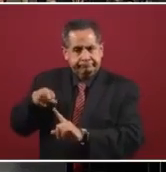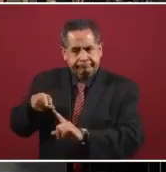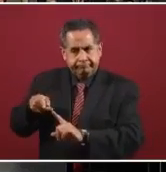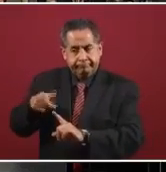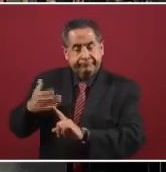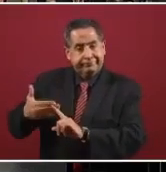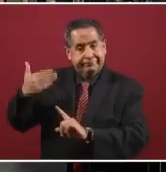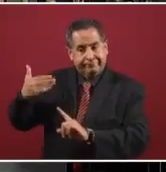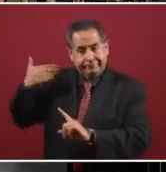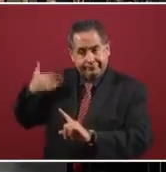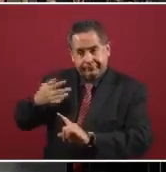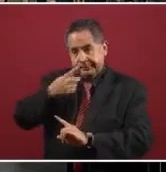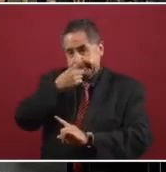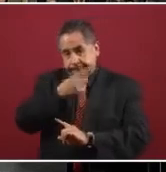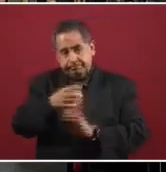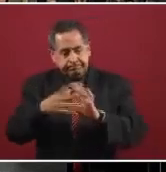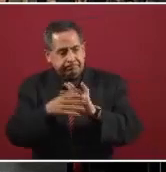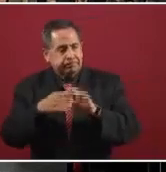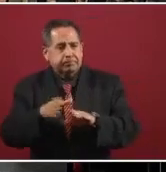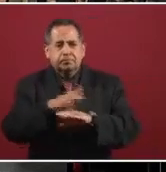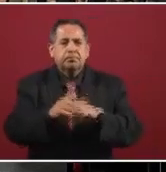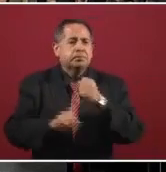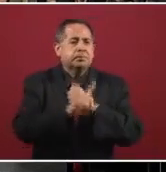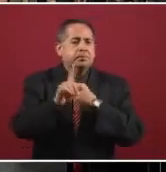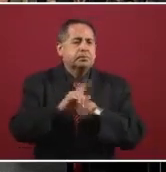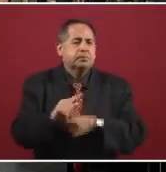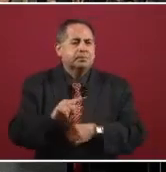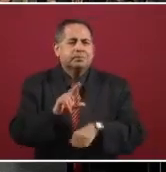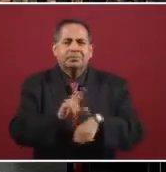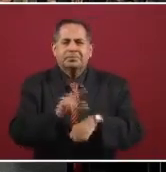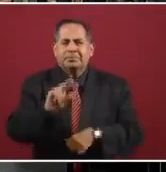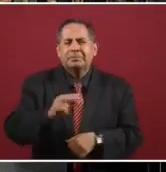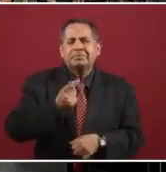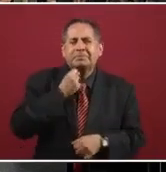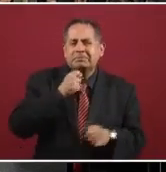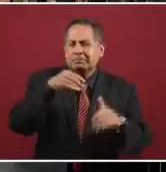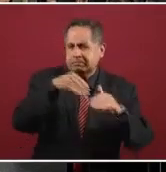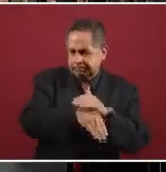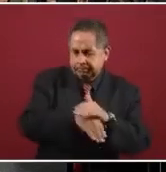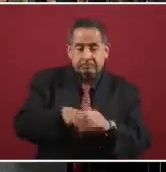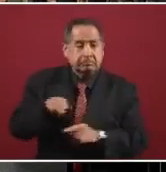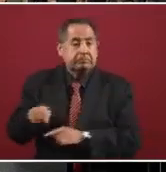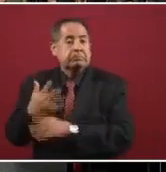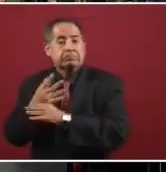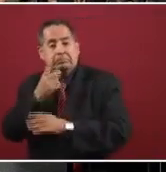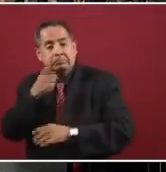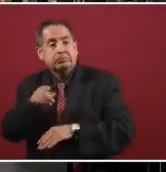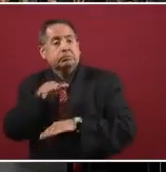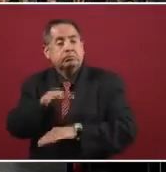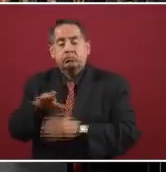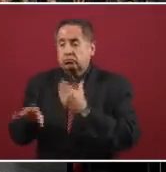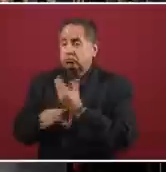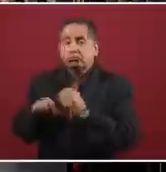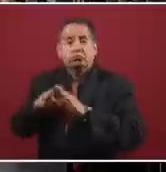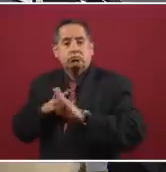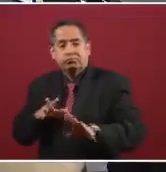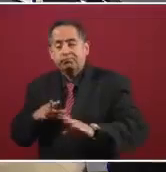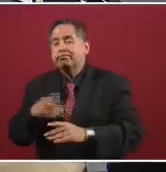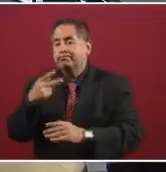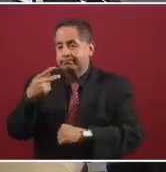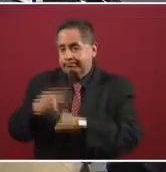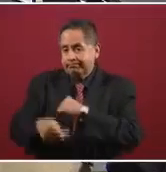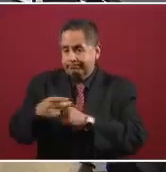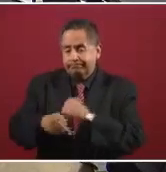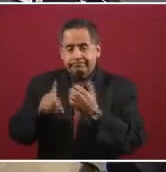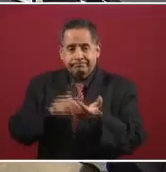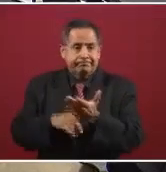predijo la crisis tequila, Gustavo Calvo, dice que la crisis migratoria plantea riesgos